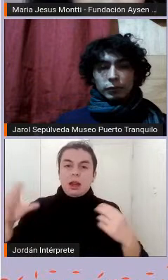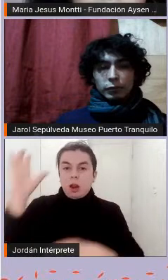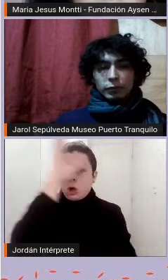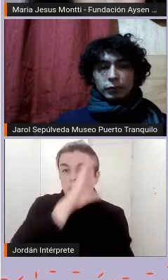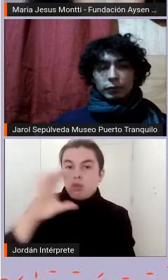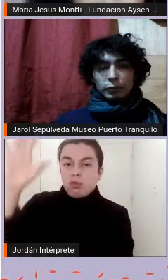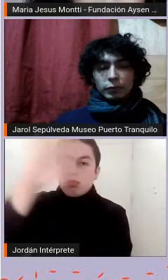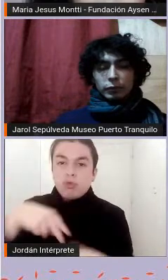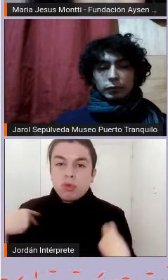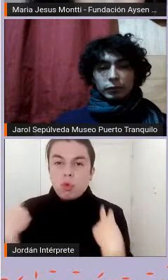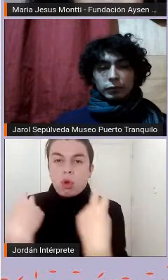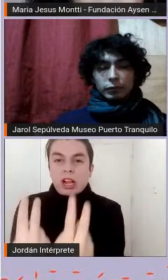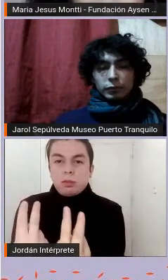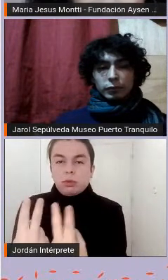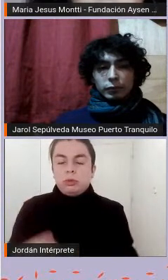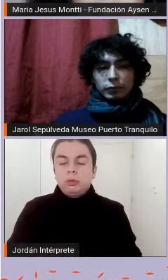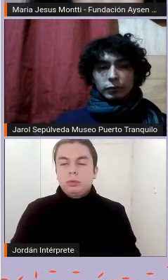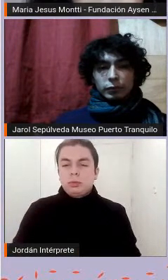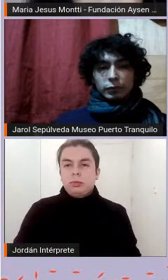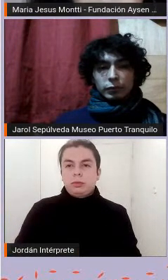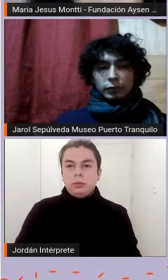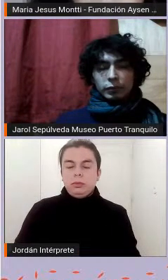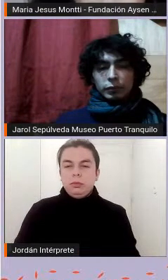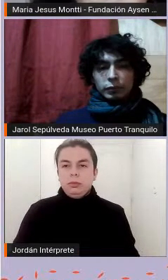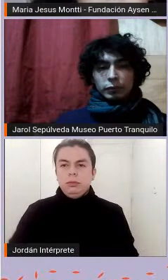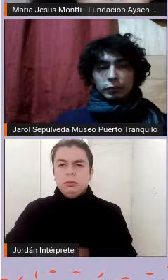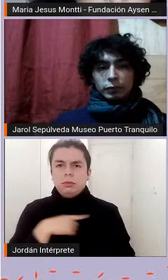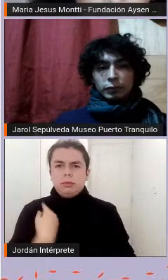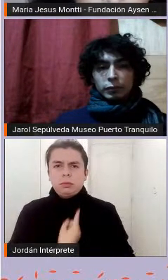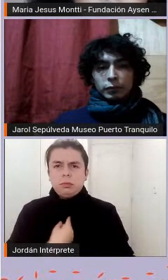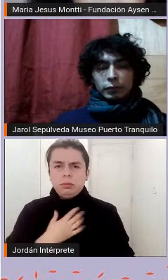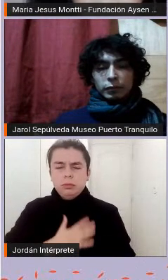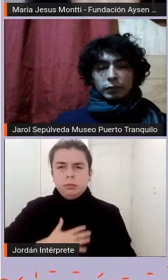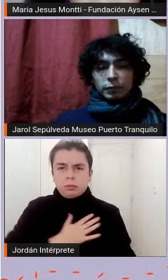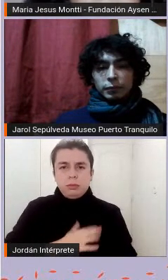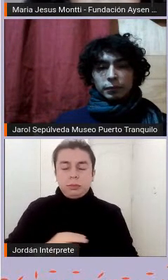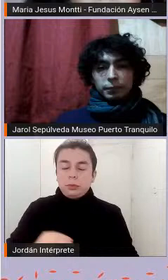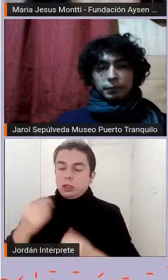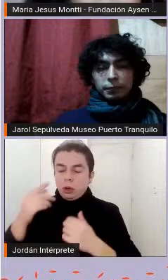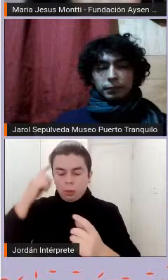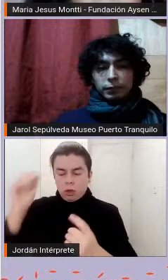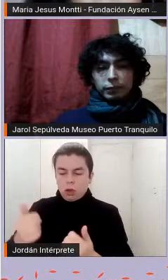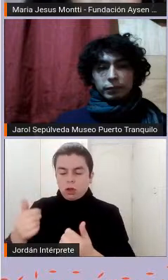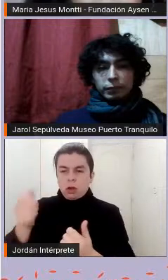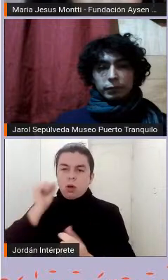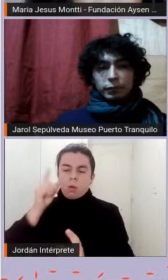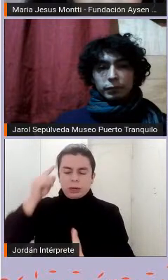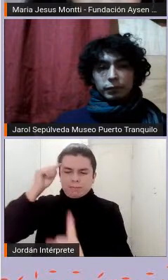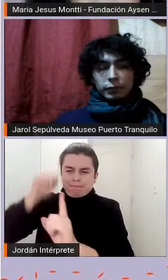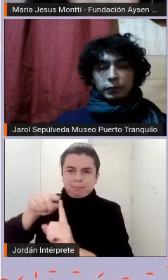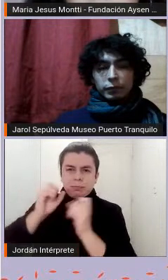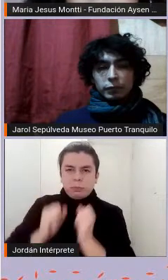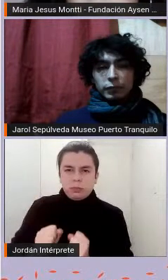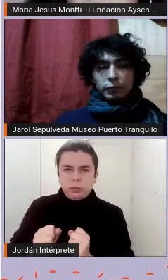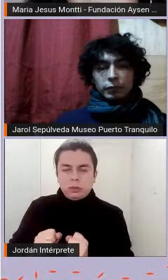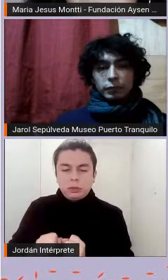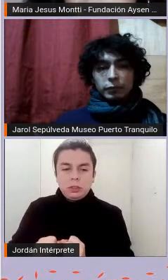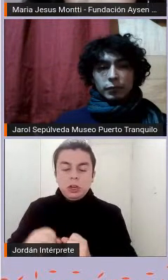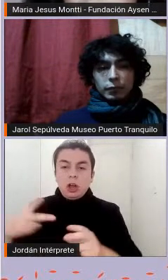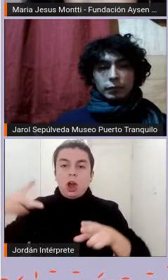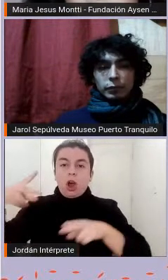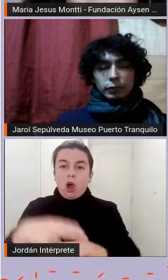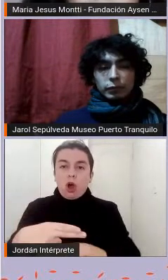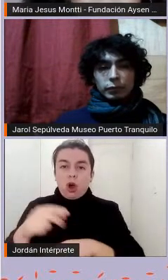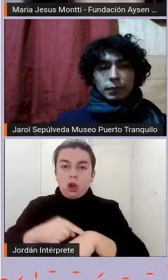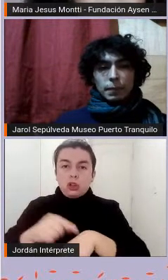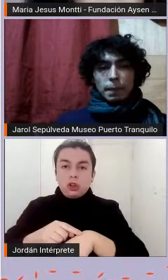más permanente es lograr continuidad en un escenario que es de corto plazo para poder lograr cumplir objetivos que son de